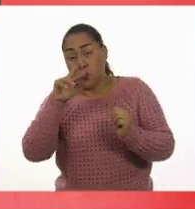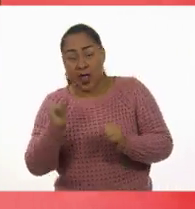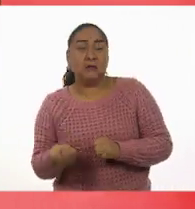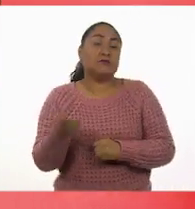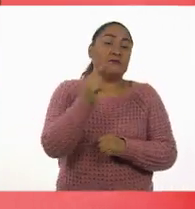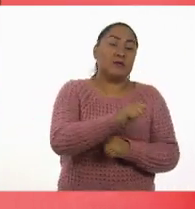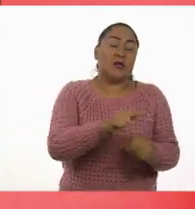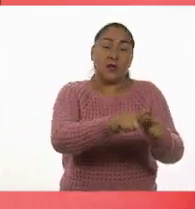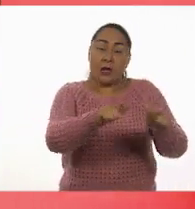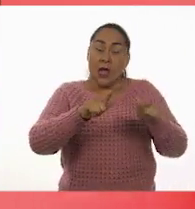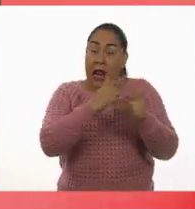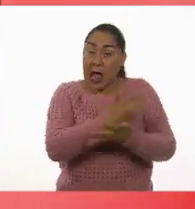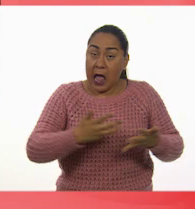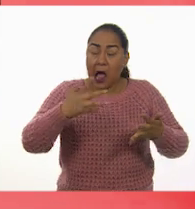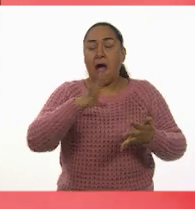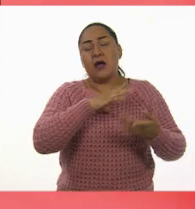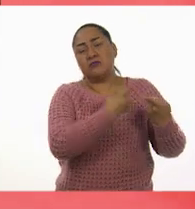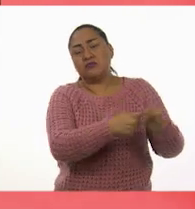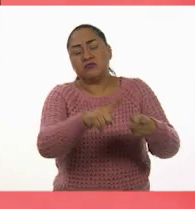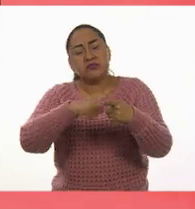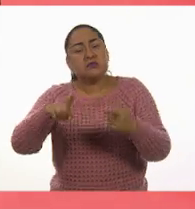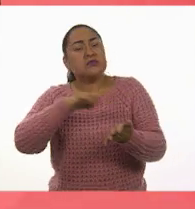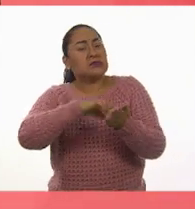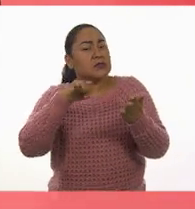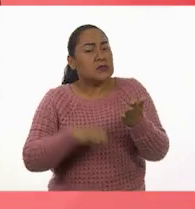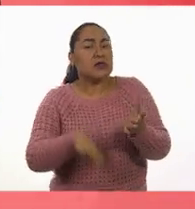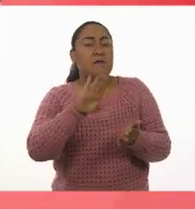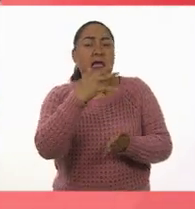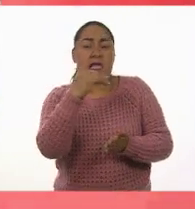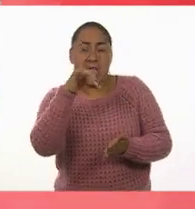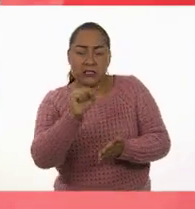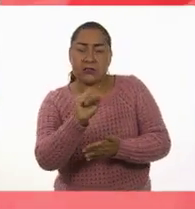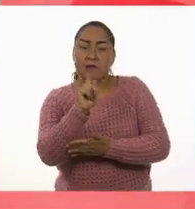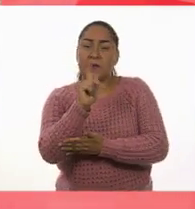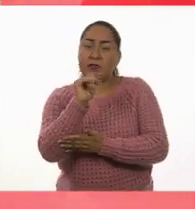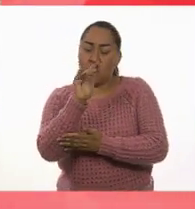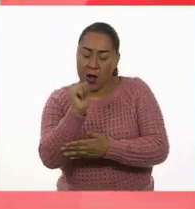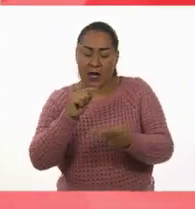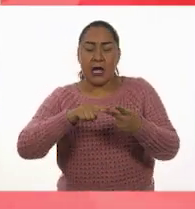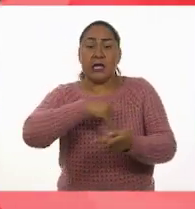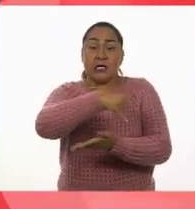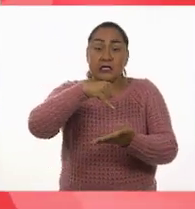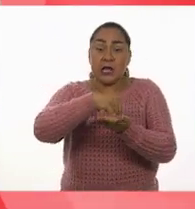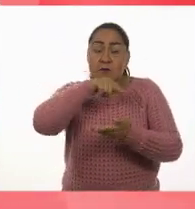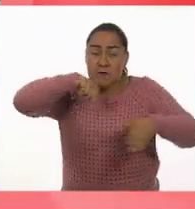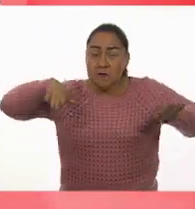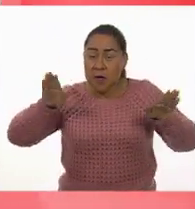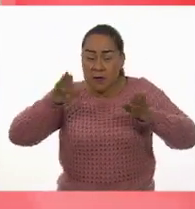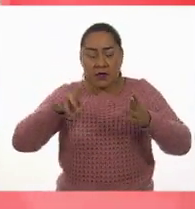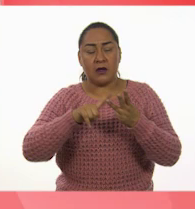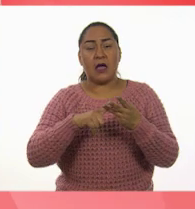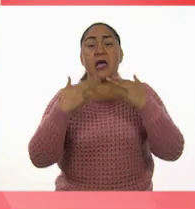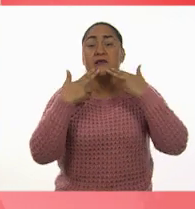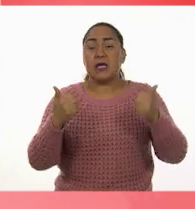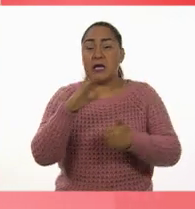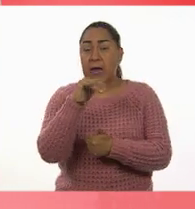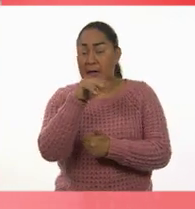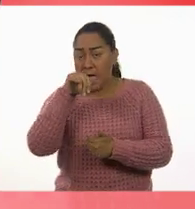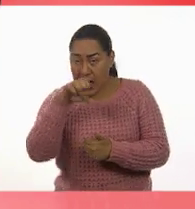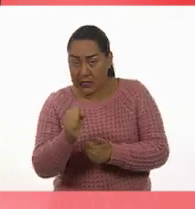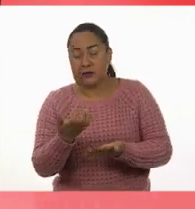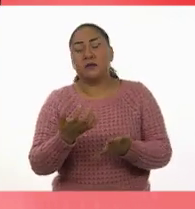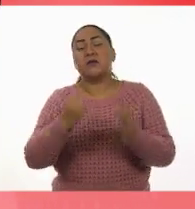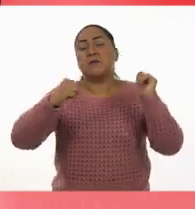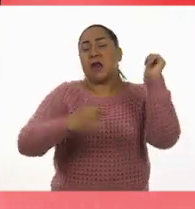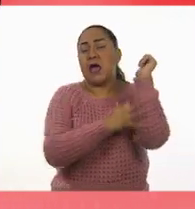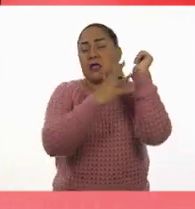destacan atractivos turísticos de playas como Bahías de Papanoa, Isla de Pájaros, Hacienda de Cabañas, las playas